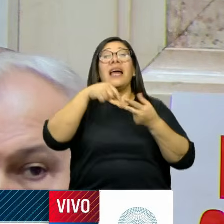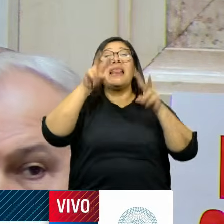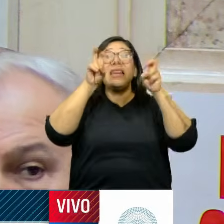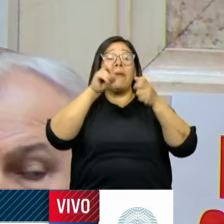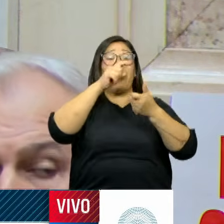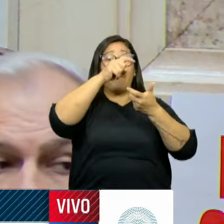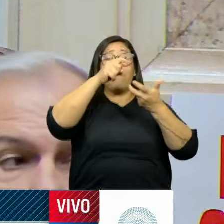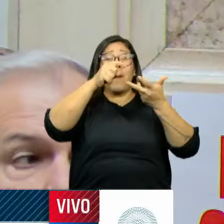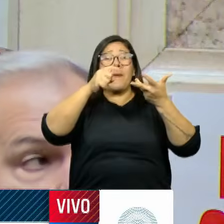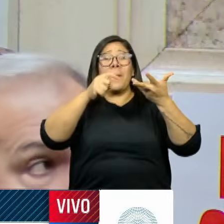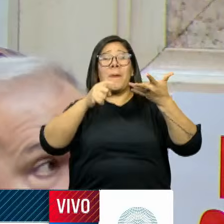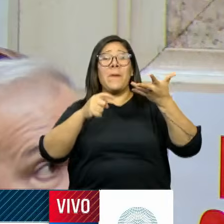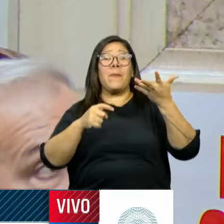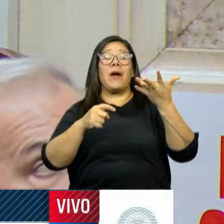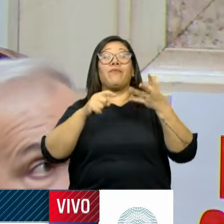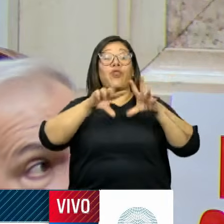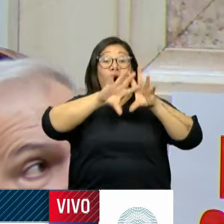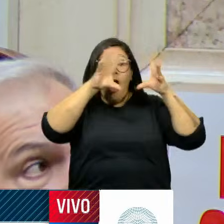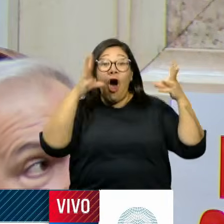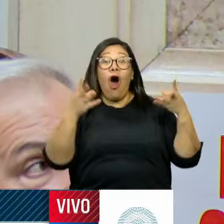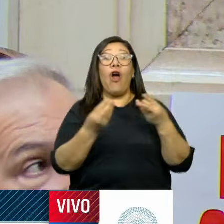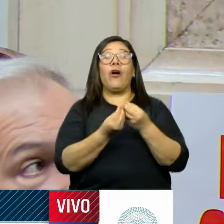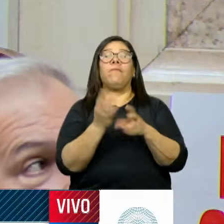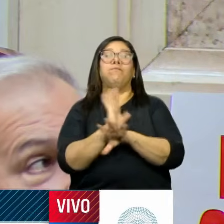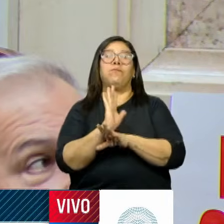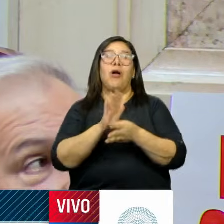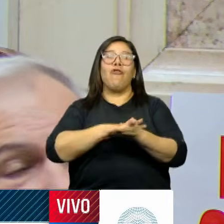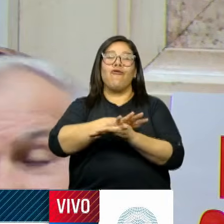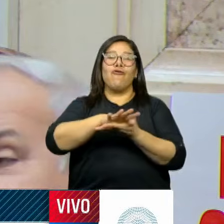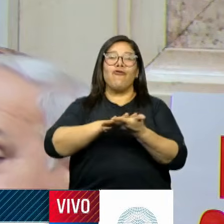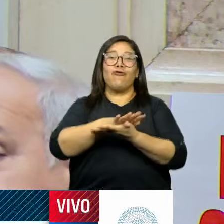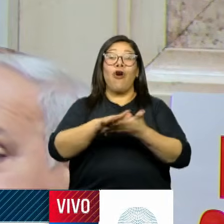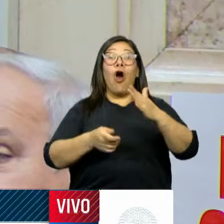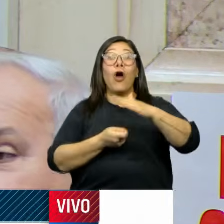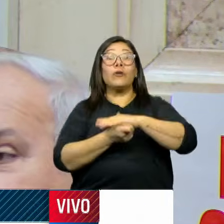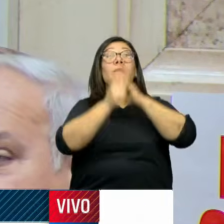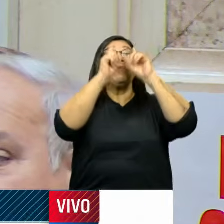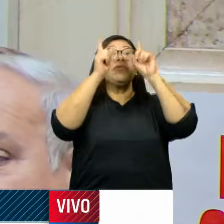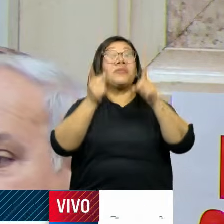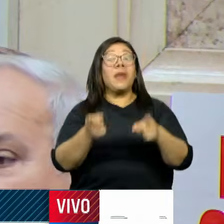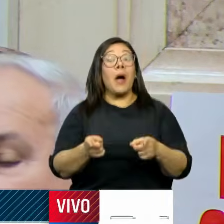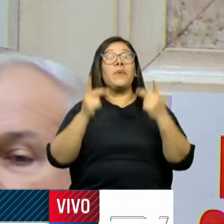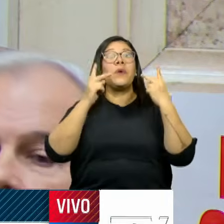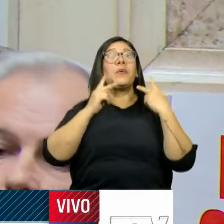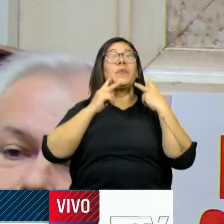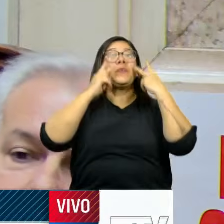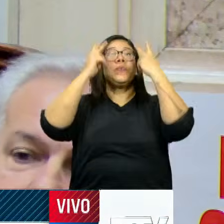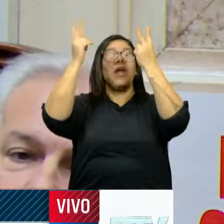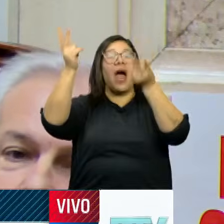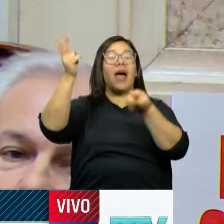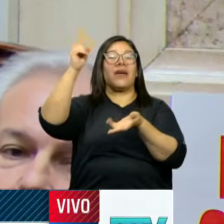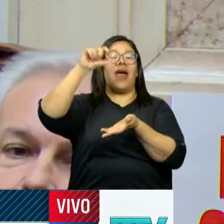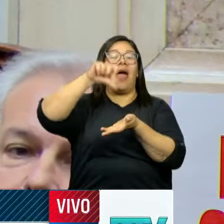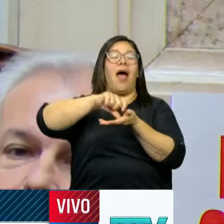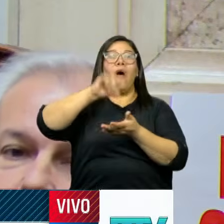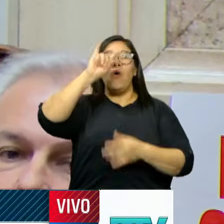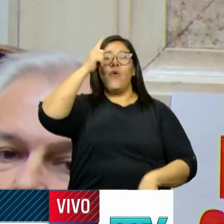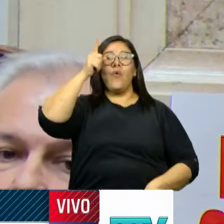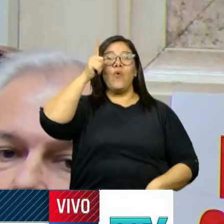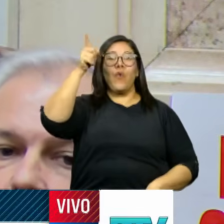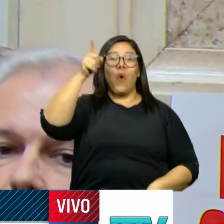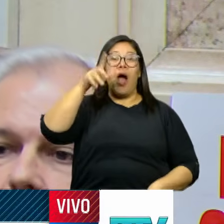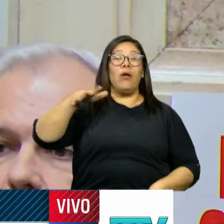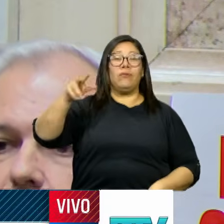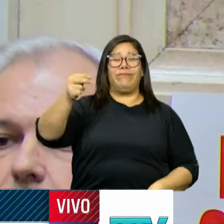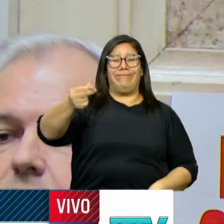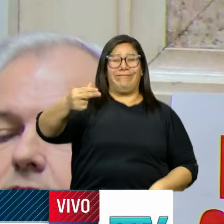demás asuntos de la corrupción, incluso el lujoso viaje a Punta del Este, ahora sabemos